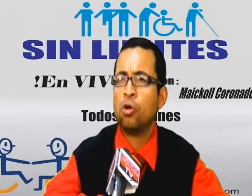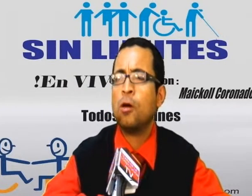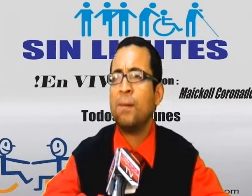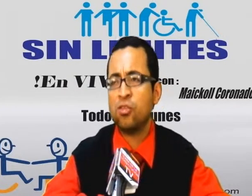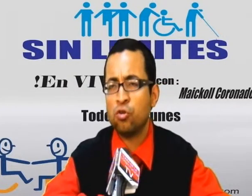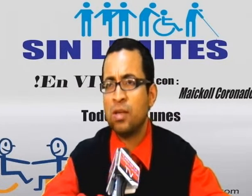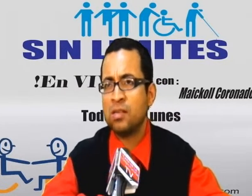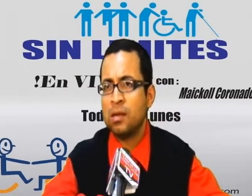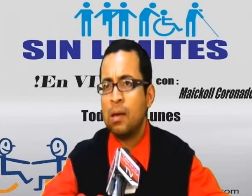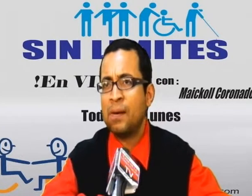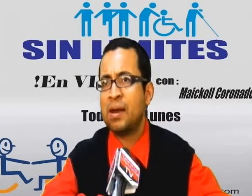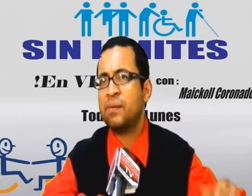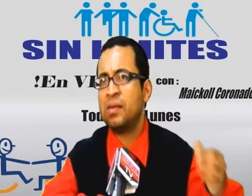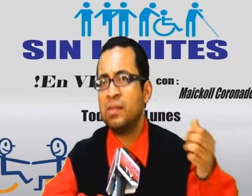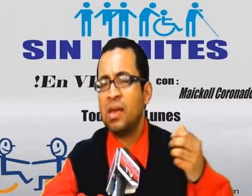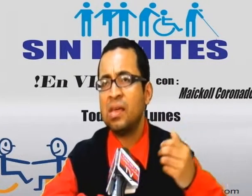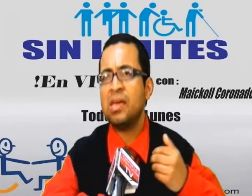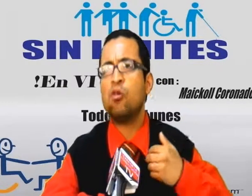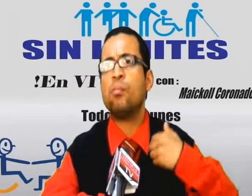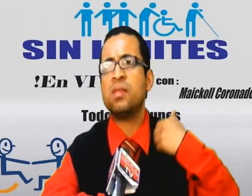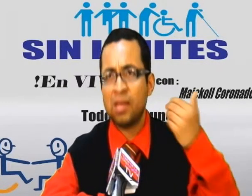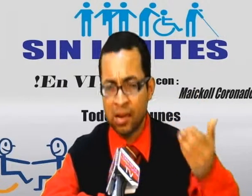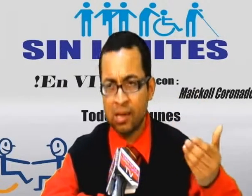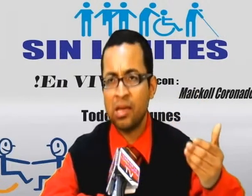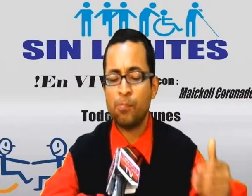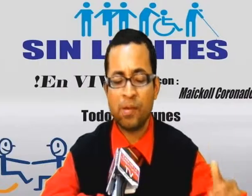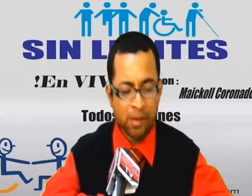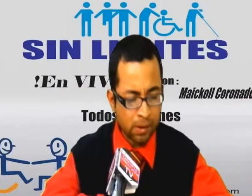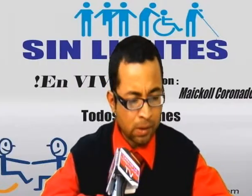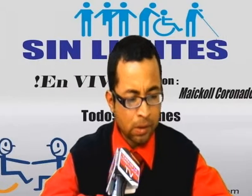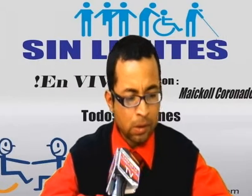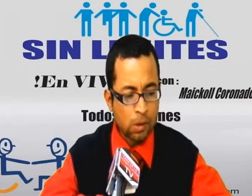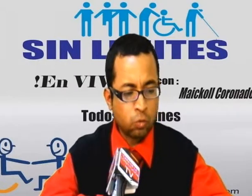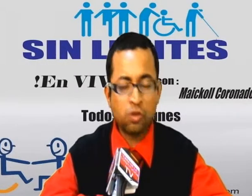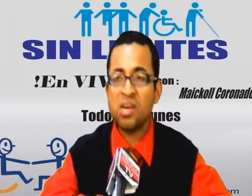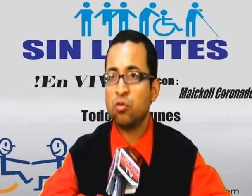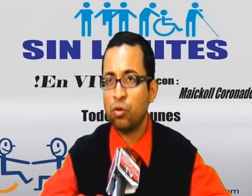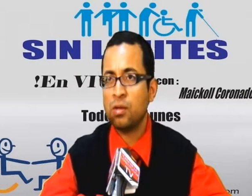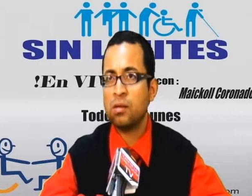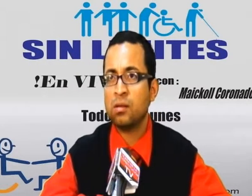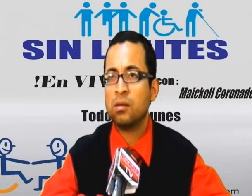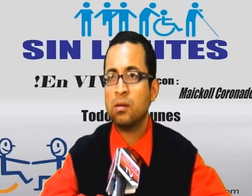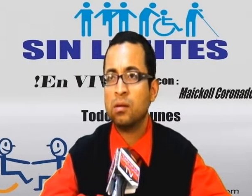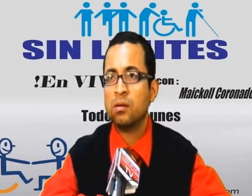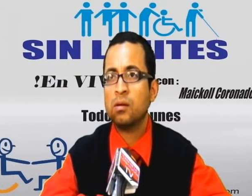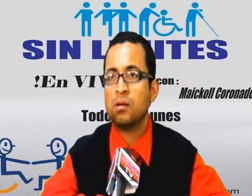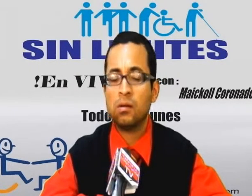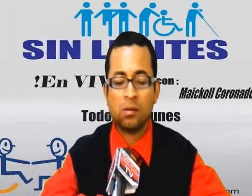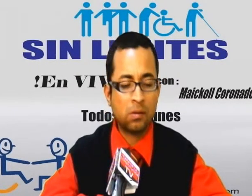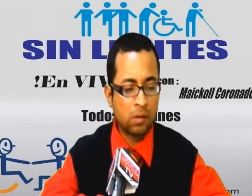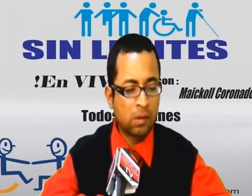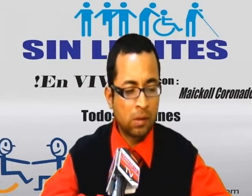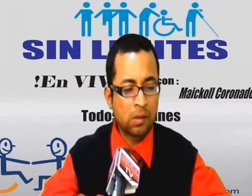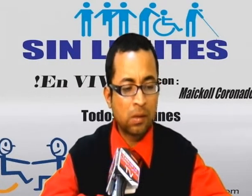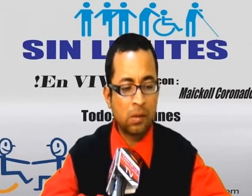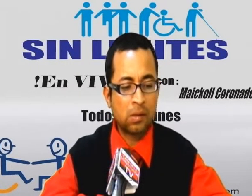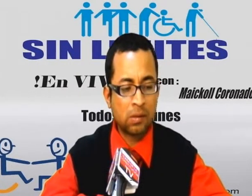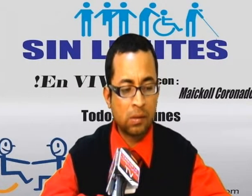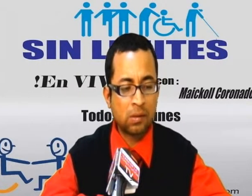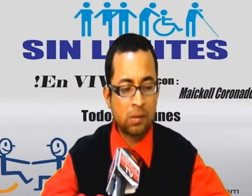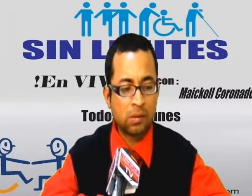dos personas para representar y argumentar y expresar sus inquietudes